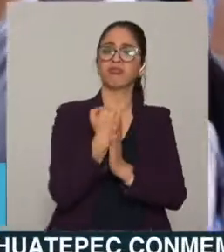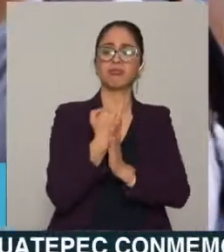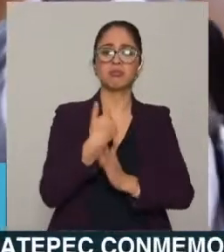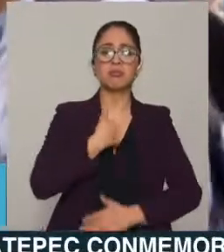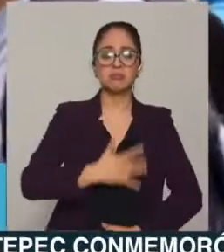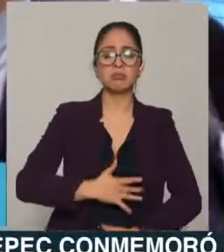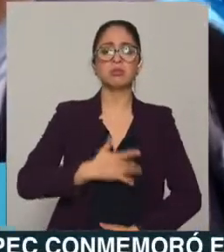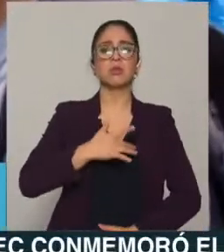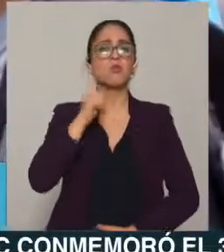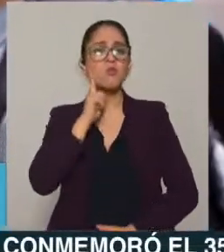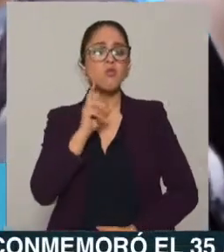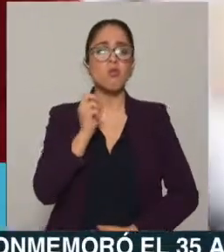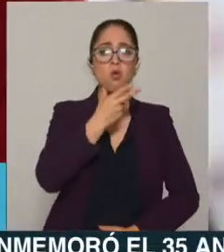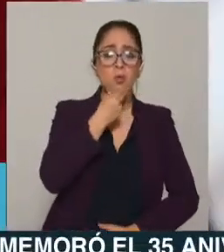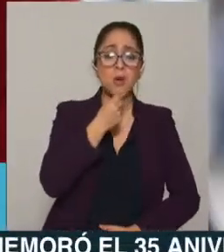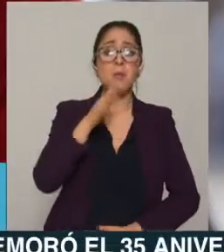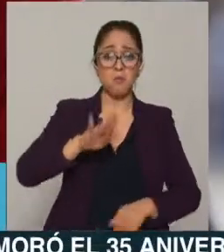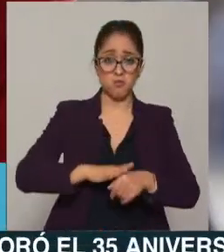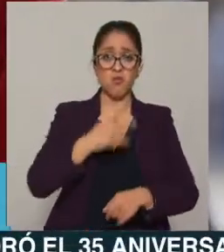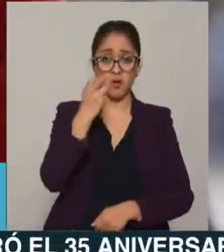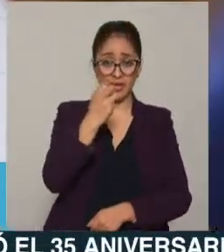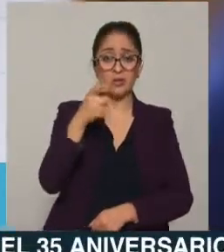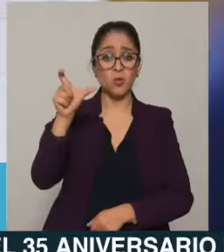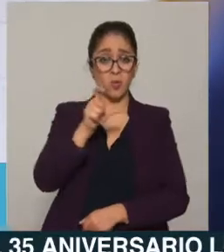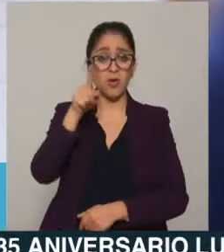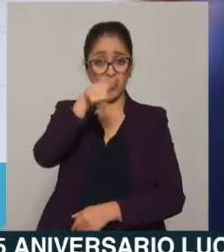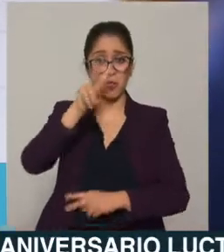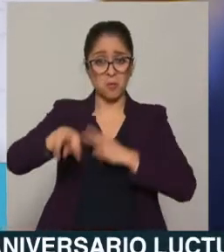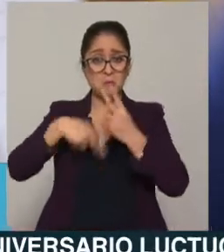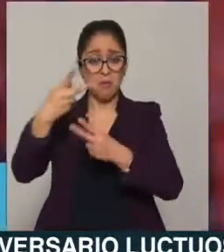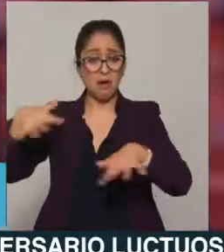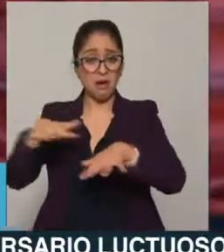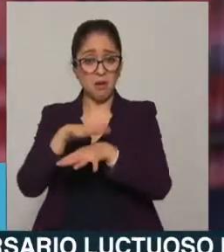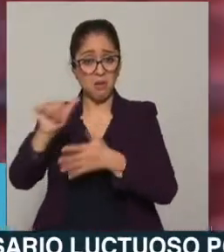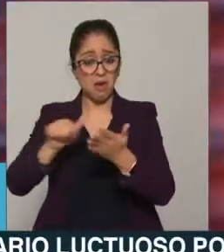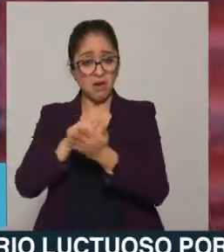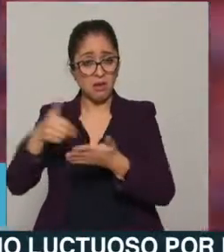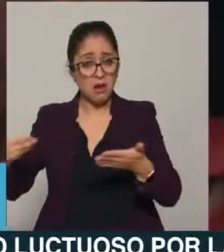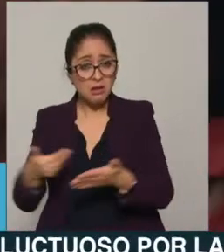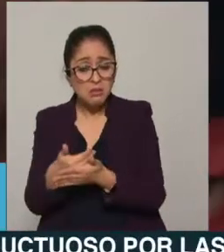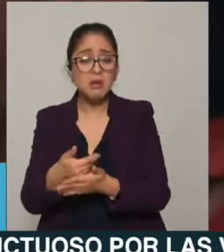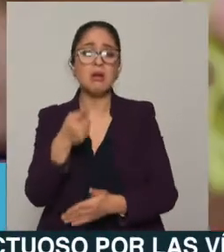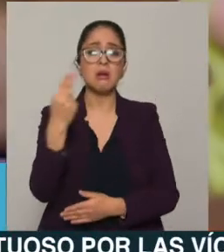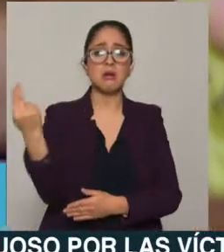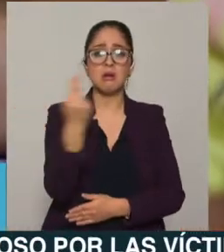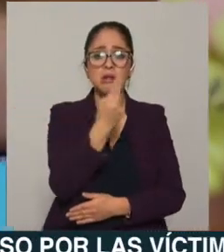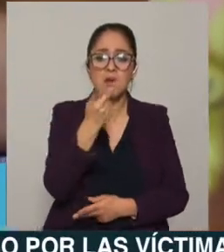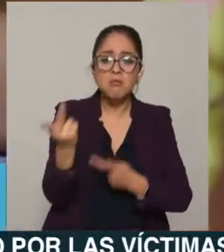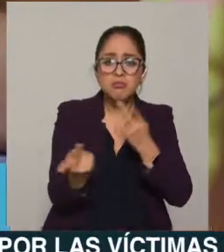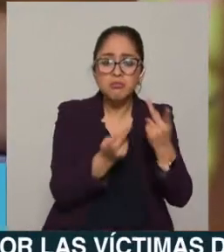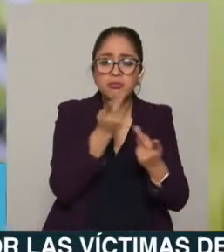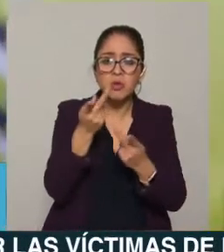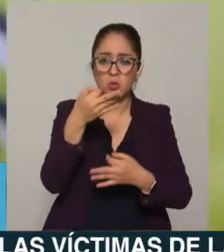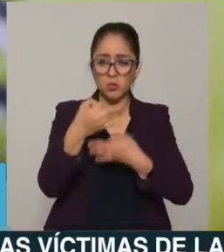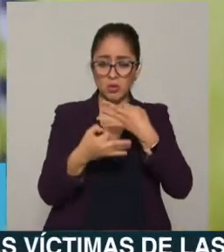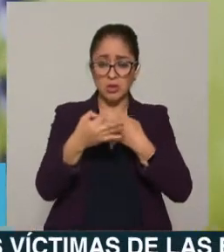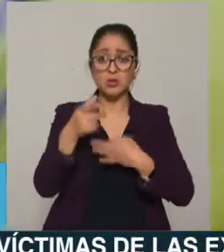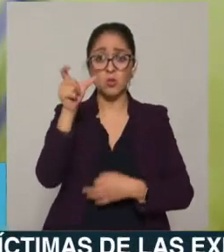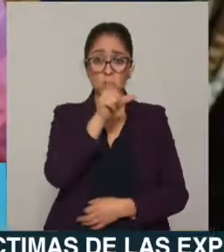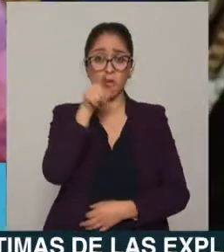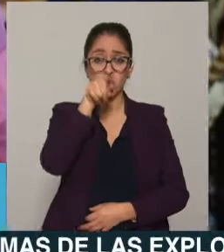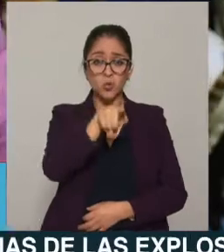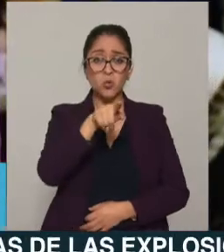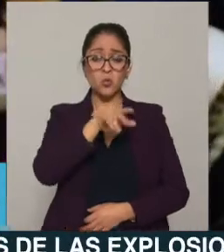la entrevista sea un requisito para poder cumplir con lo que la ciencia ha descubierto, que una persona cuando puede